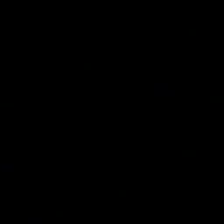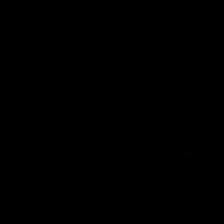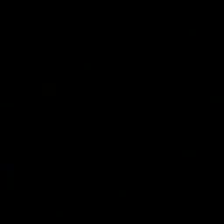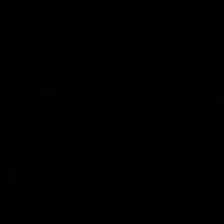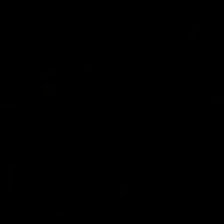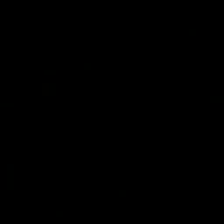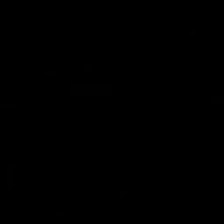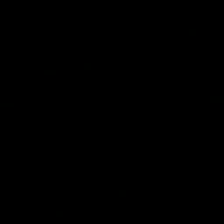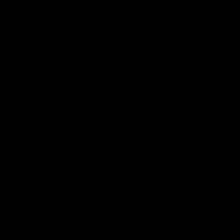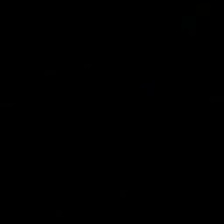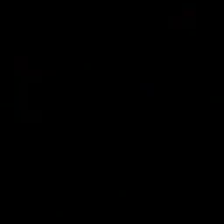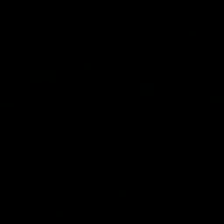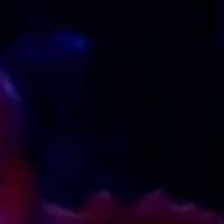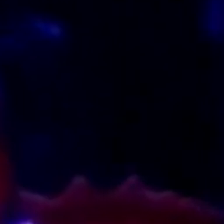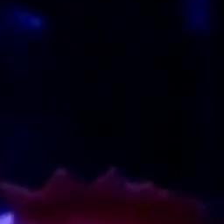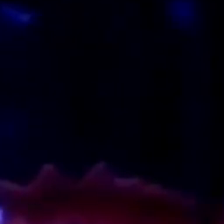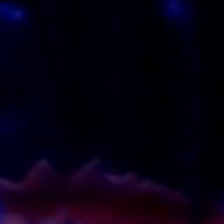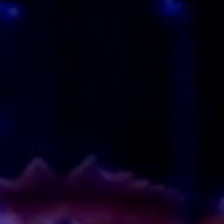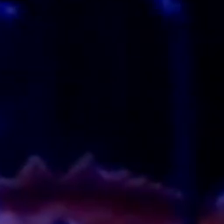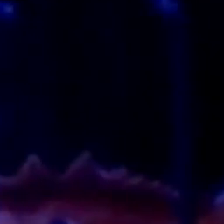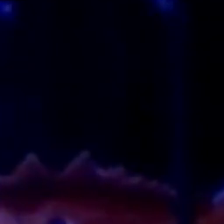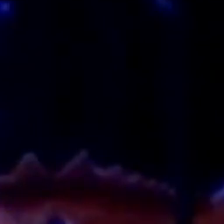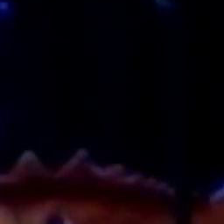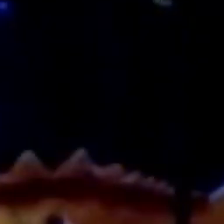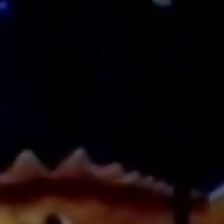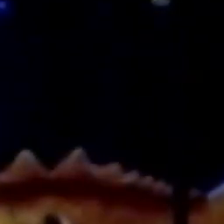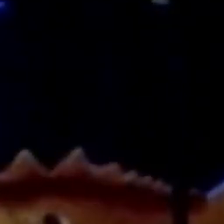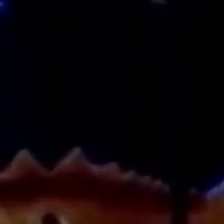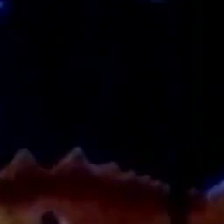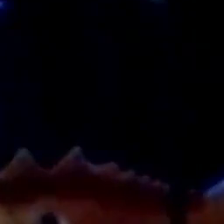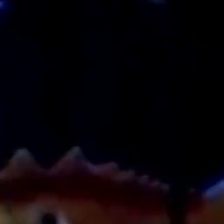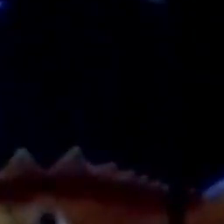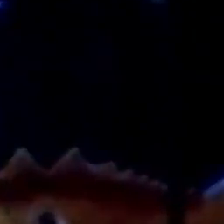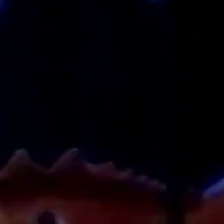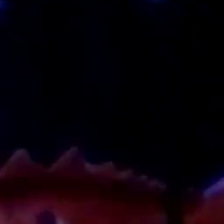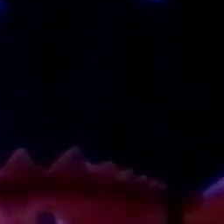La voy a bañar,